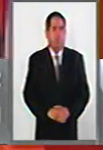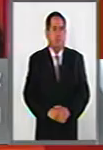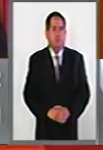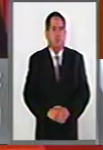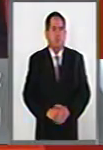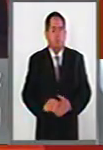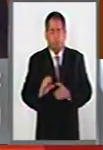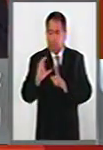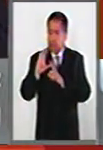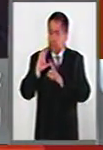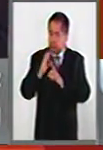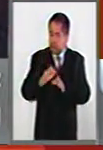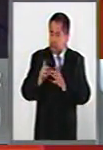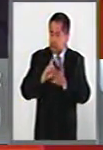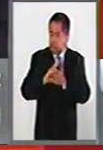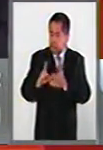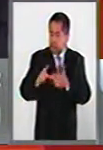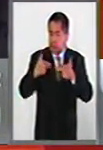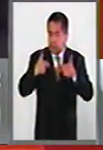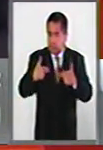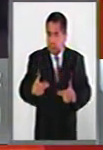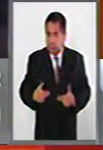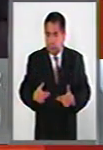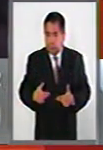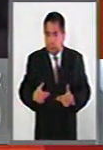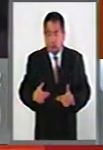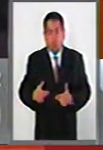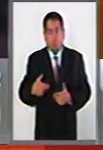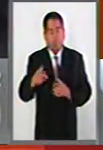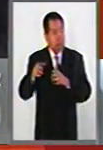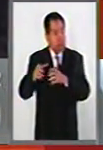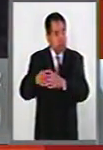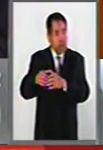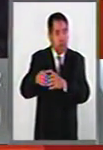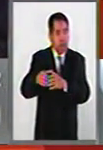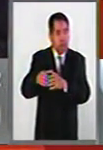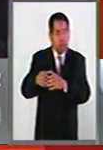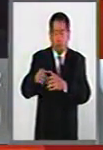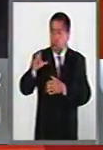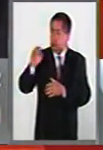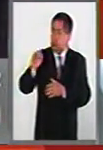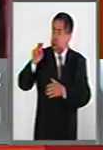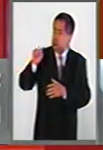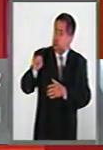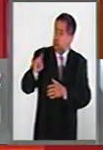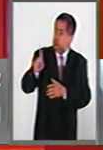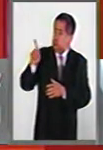la Comisión de Derechos Humanos de la Organización de la ONU